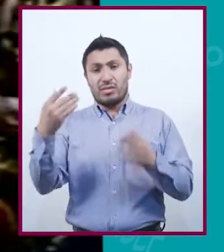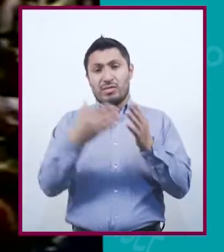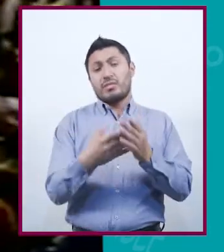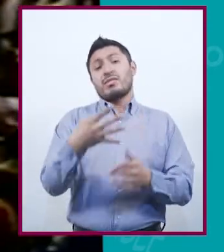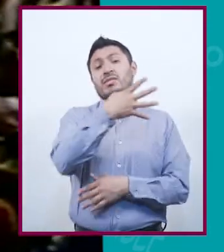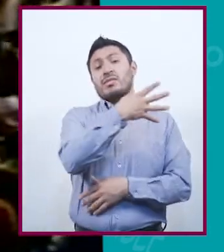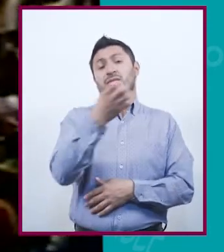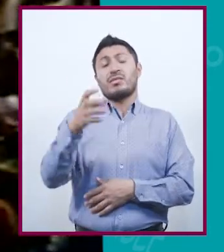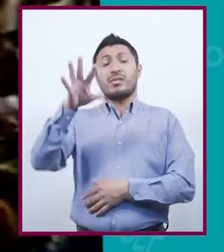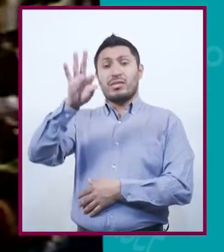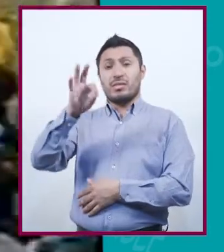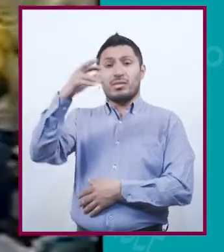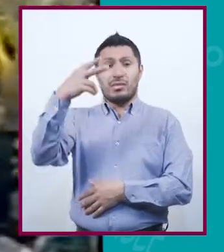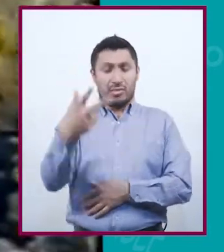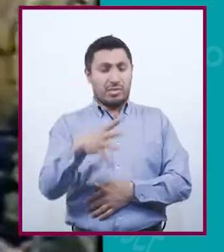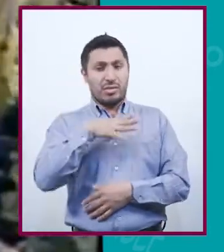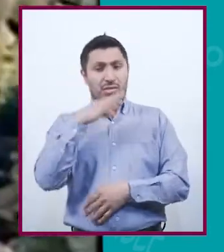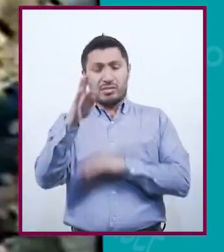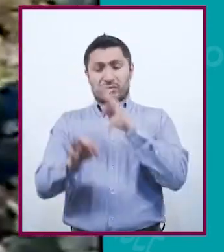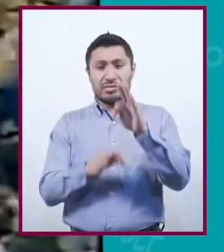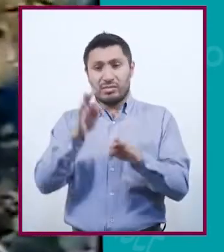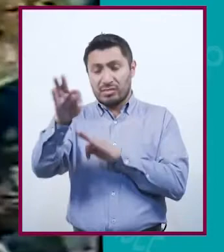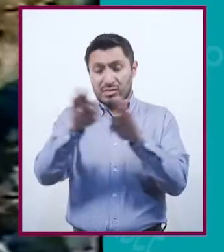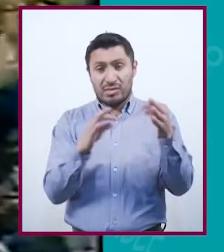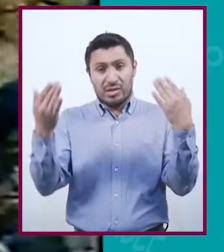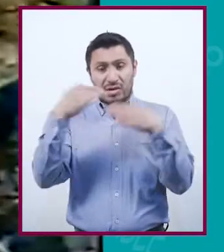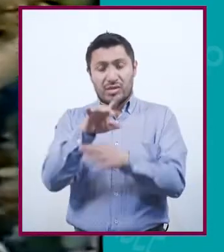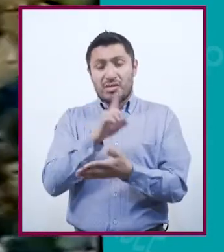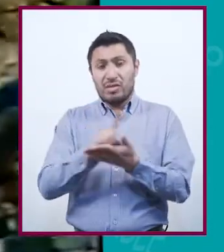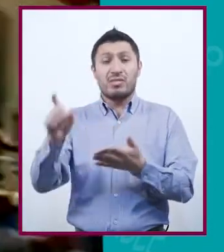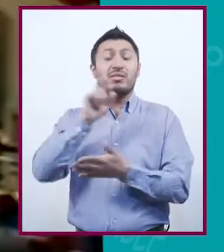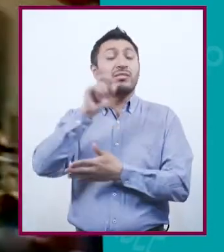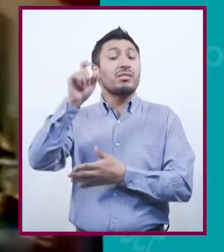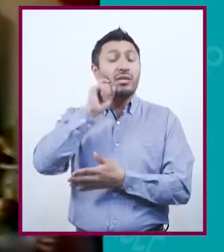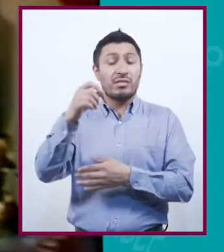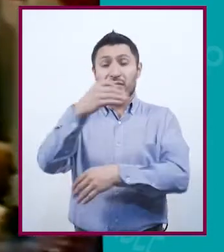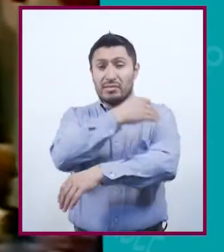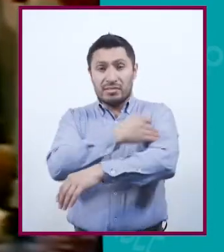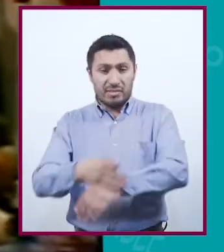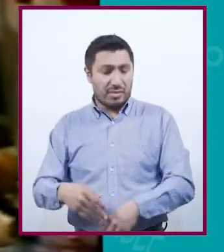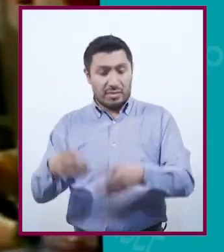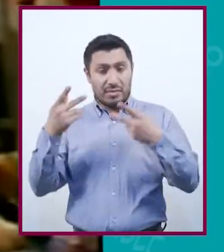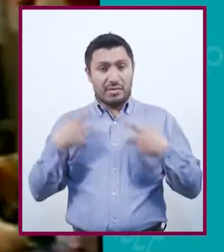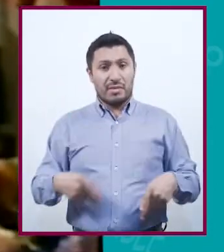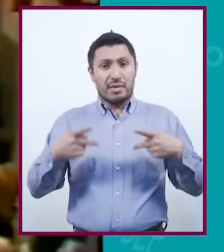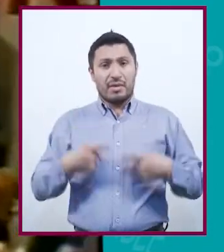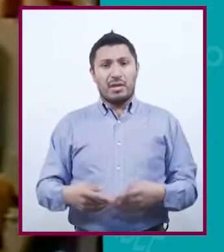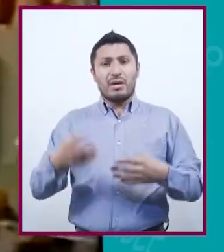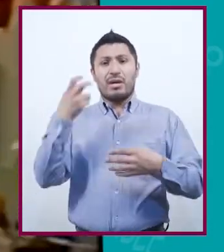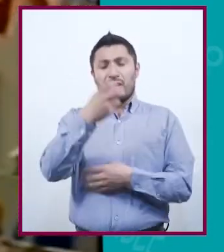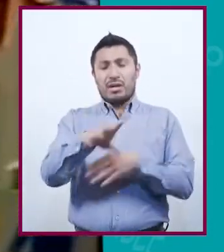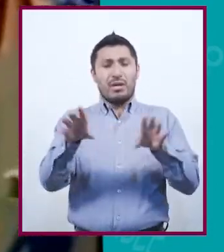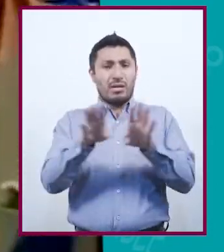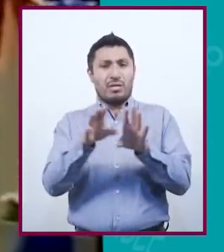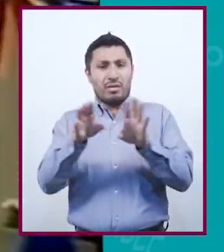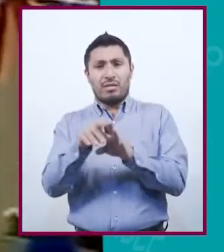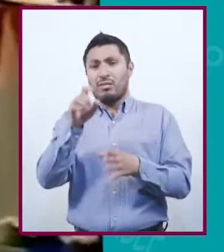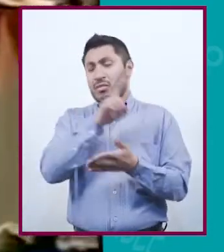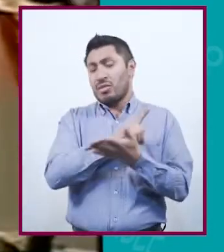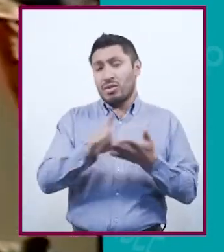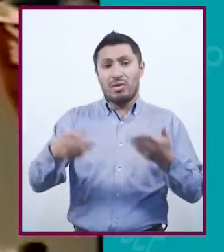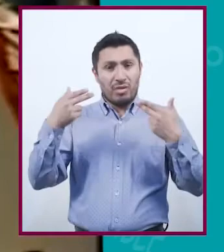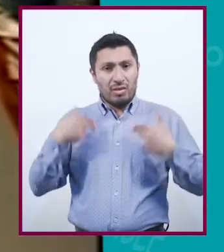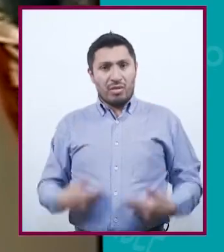Humanos en 1948, se ha venido trabajando en los derechos sexuales y reproductivos de las personas, derivados a su